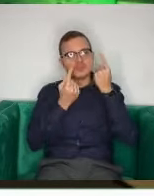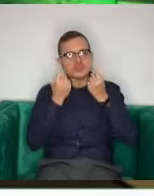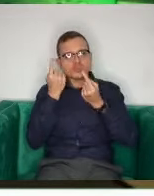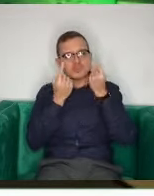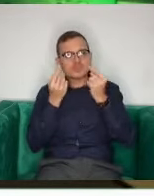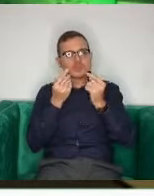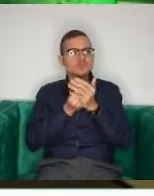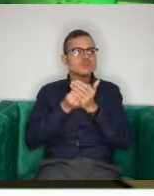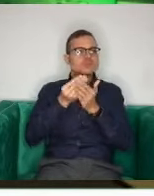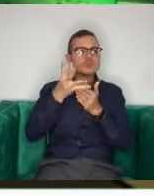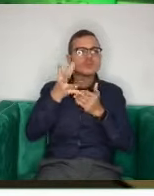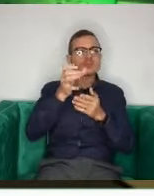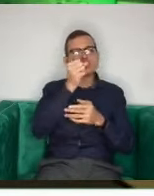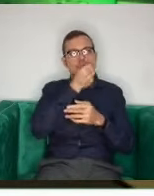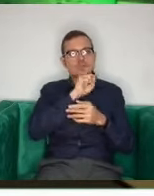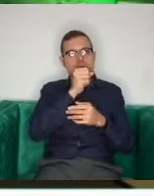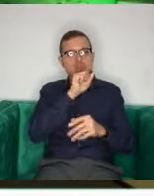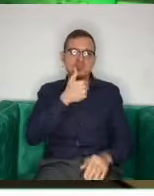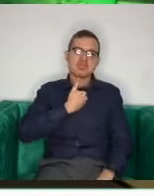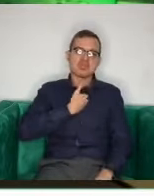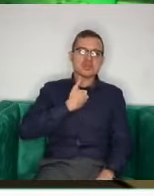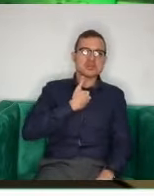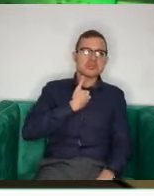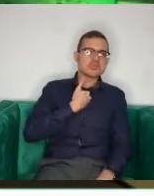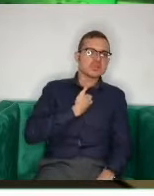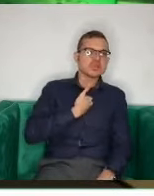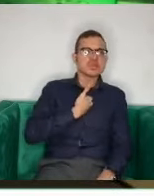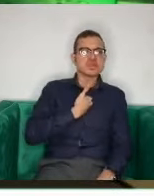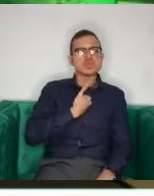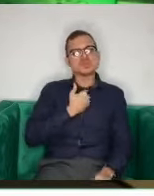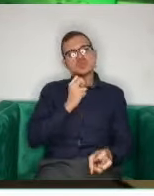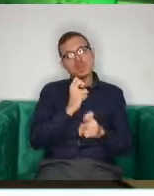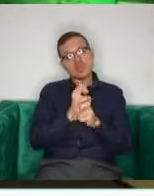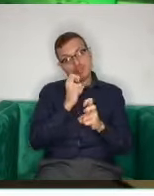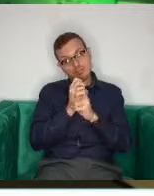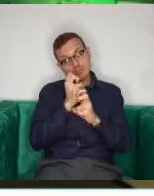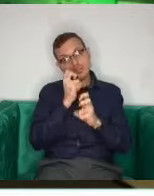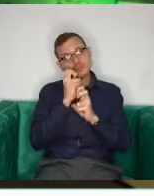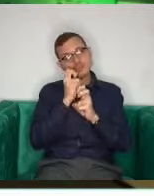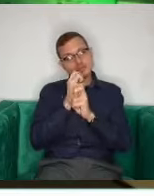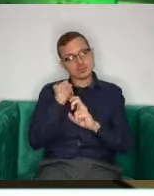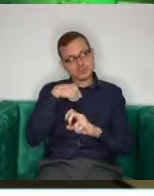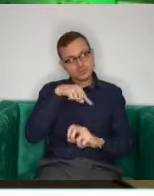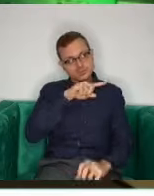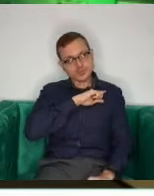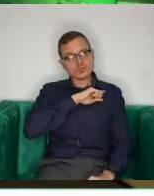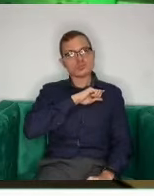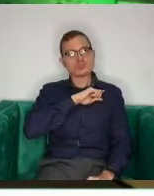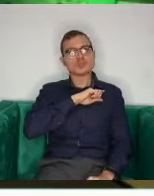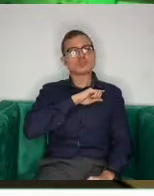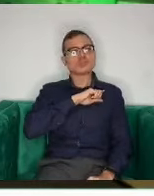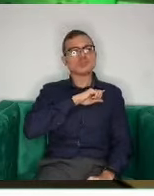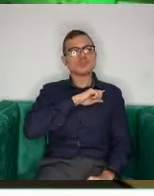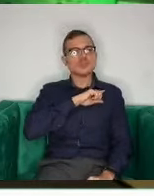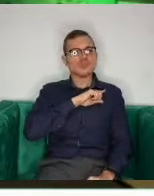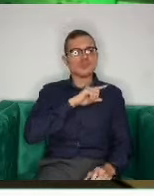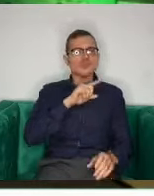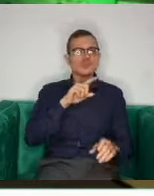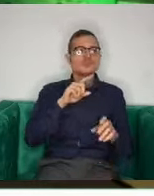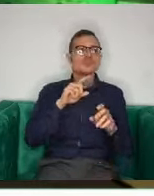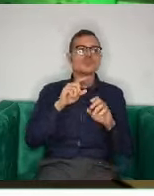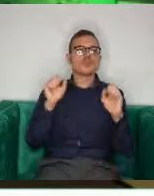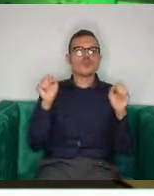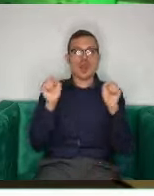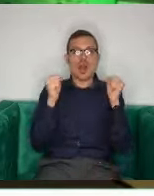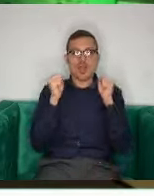mí. Entonces, ¿cuán difícil no es nosotros abrir ese refrigerador y ver ese mantecado ahí y uno